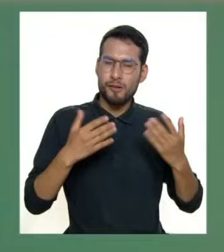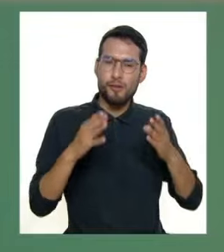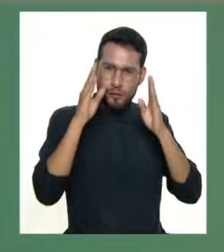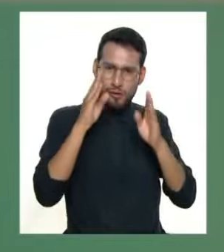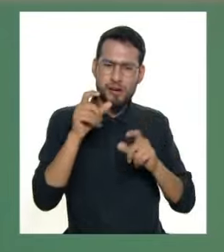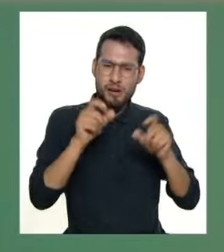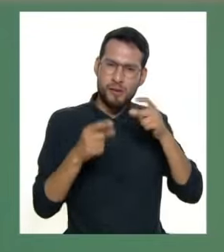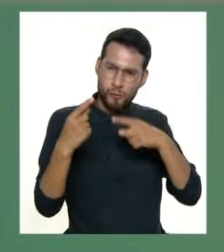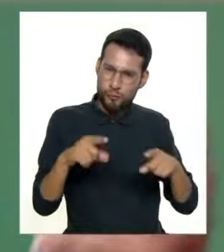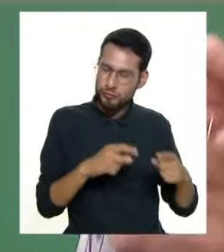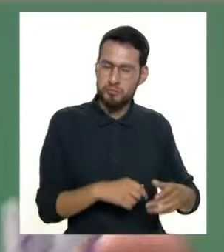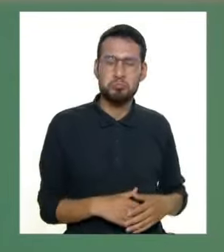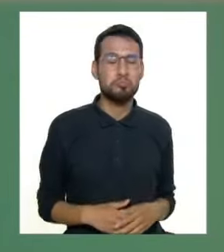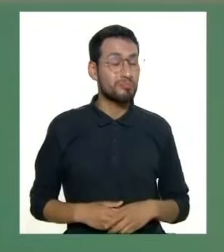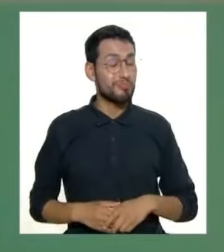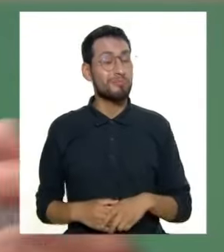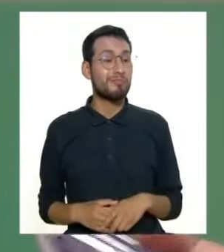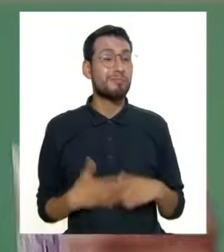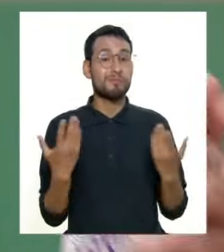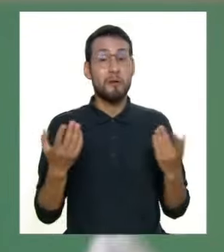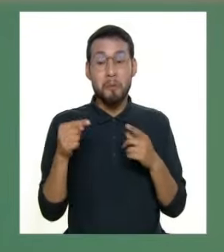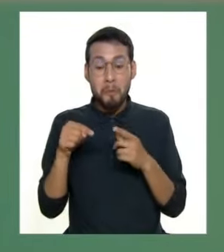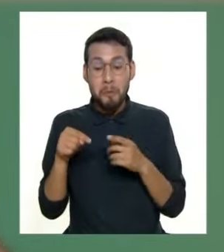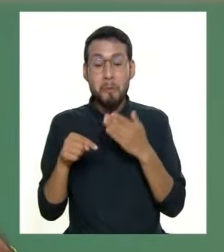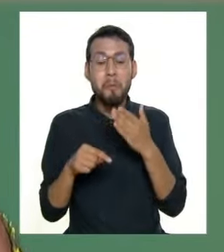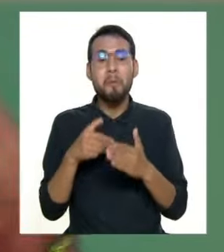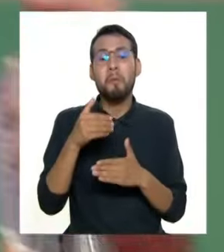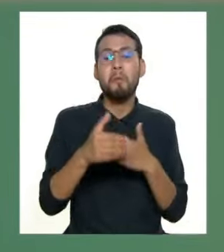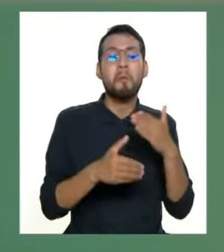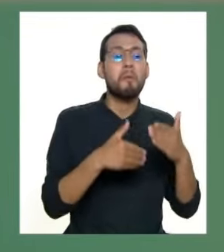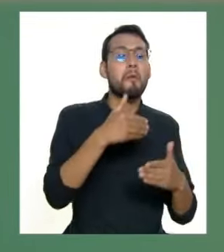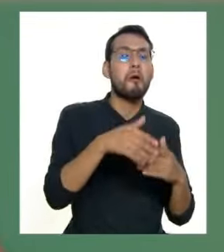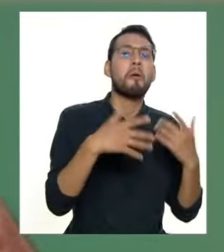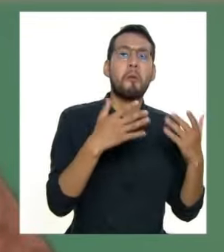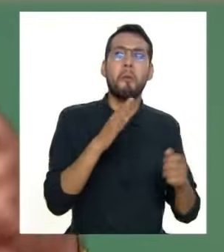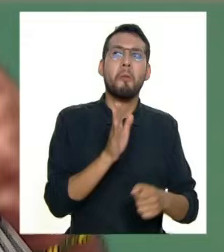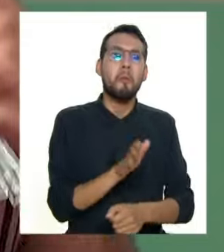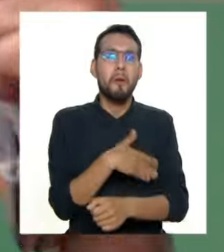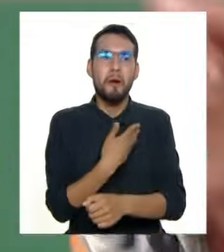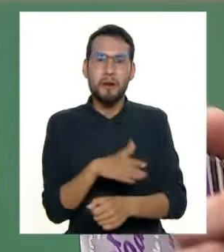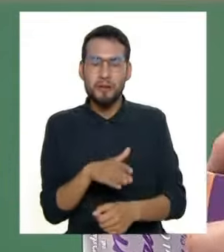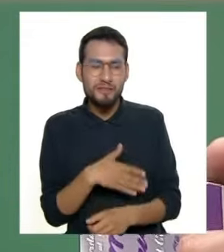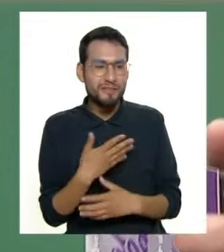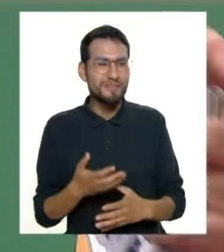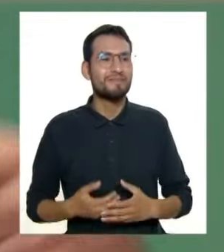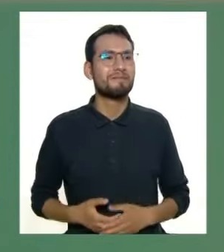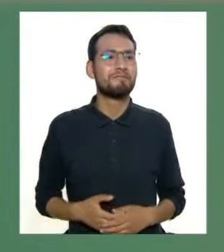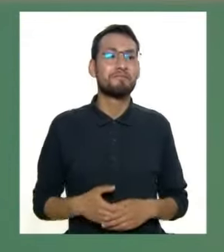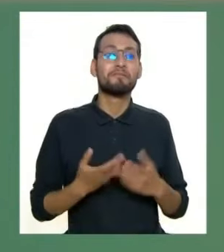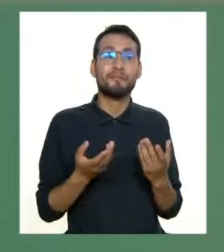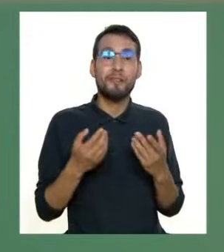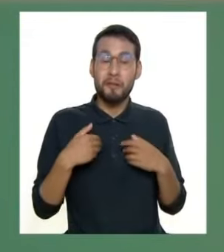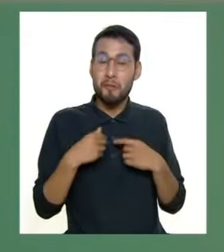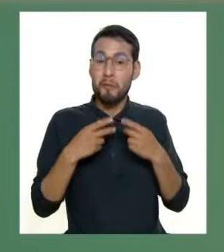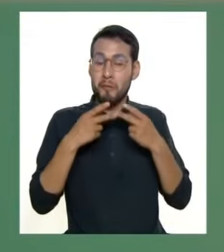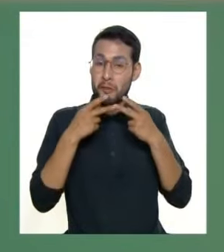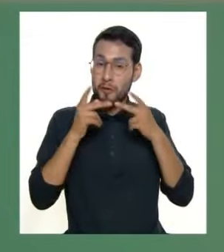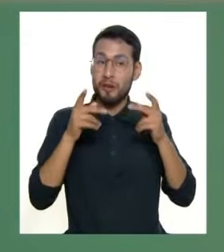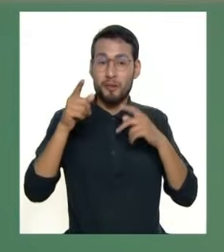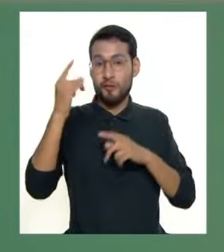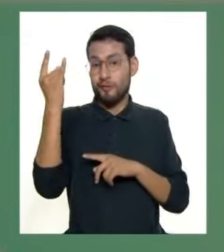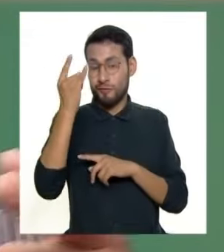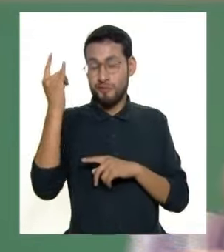de lo que estaba pasando. Y una cosa fue llevando a la otra, empezamos a hacer música, producimos eventos también en